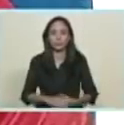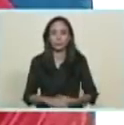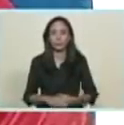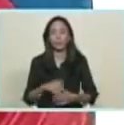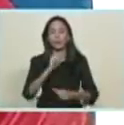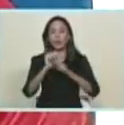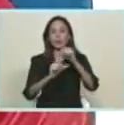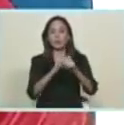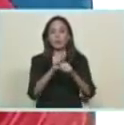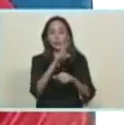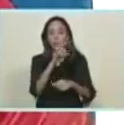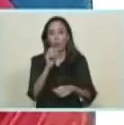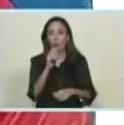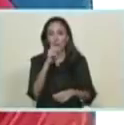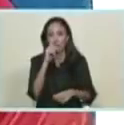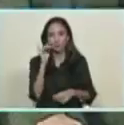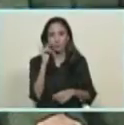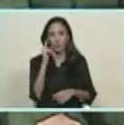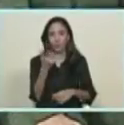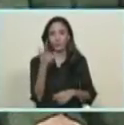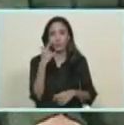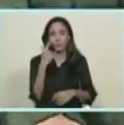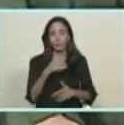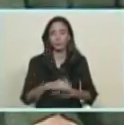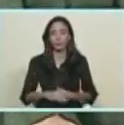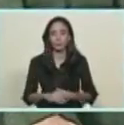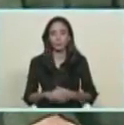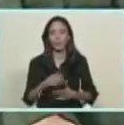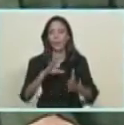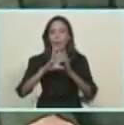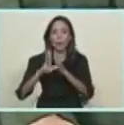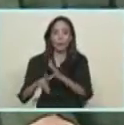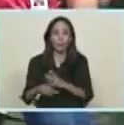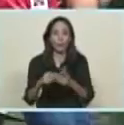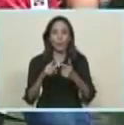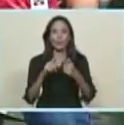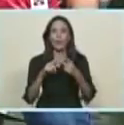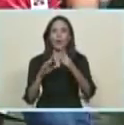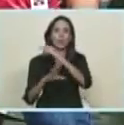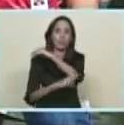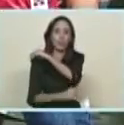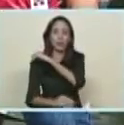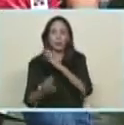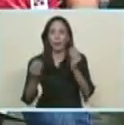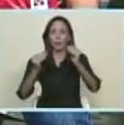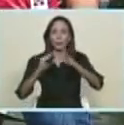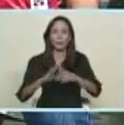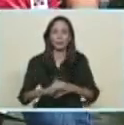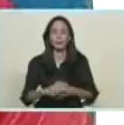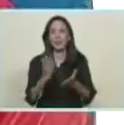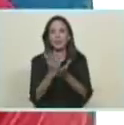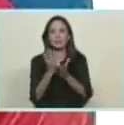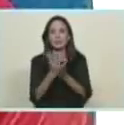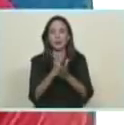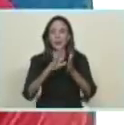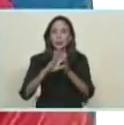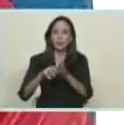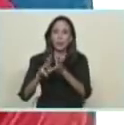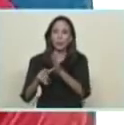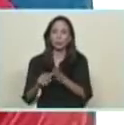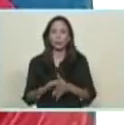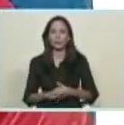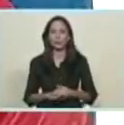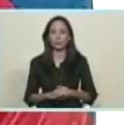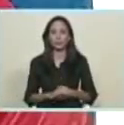Siglo XX, ahí está. La corrupción es uno de los males